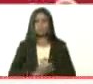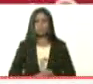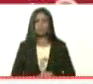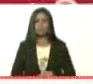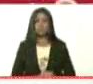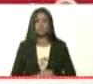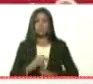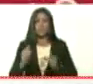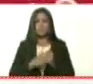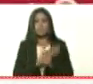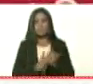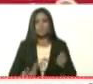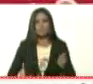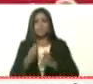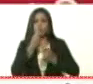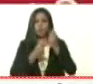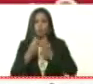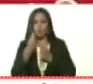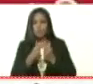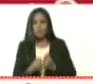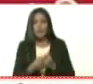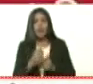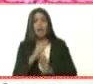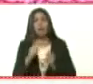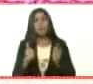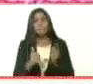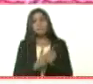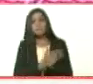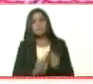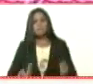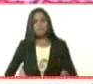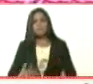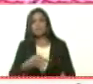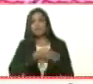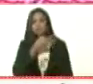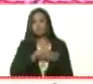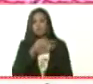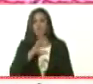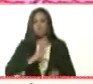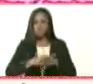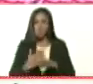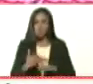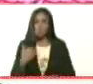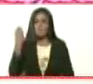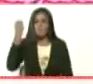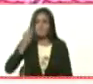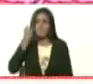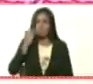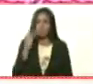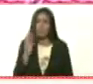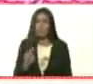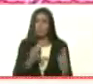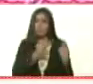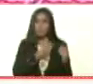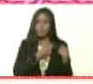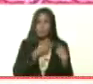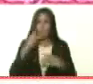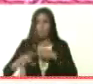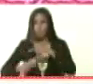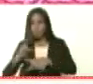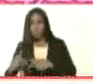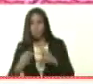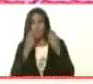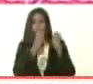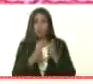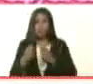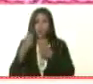al vicepresidente de Economía, al vicepresidente de lo social, porque creo que las tareas productivas,